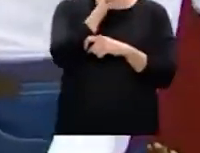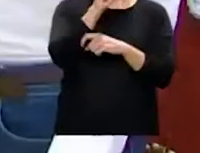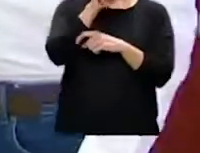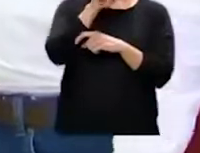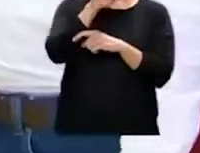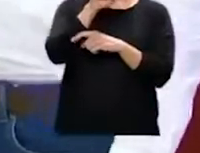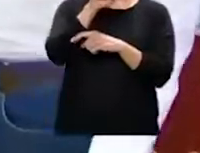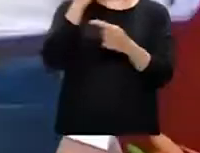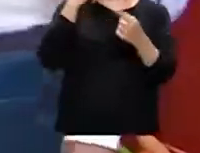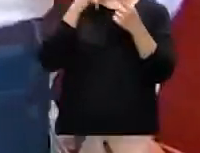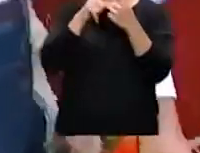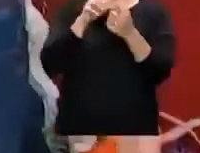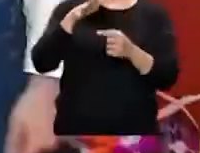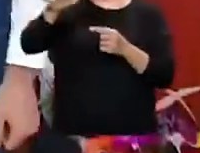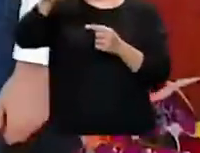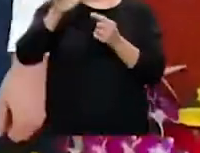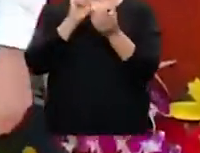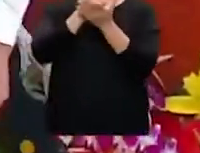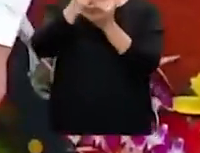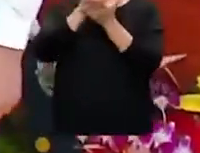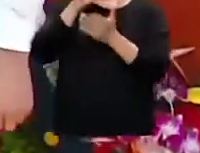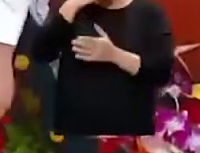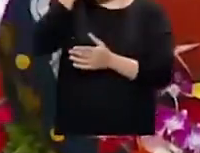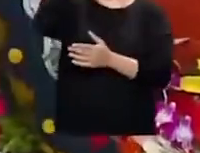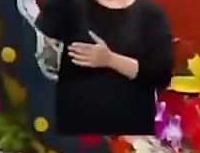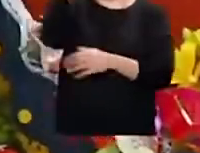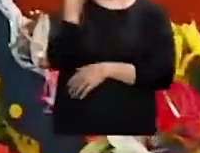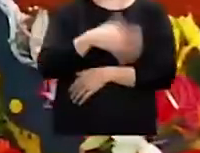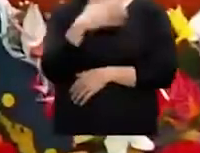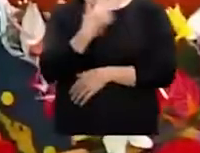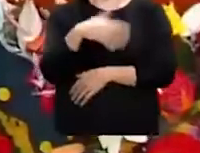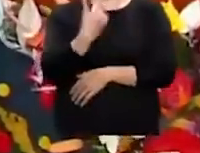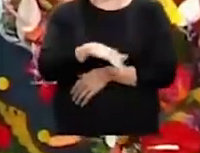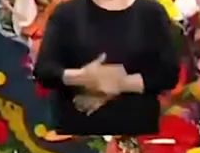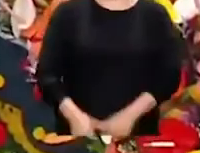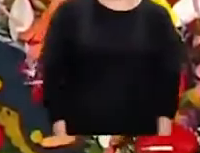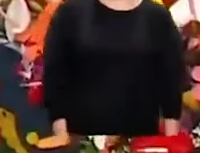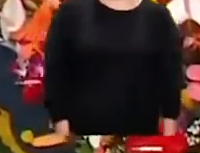124, vereda Barro Blanco, Medellín Buró.